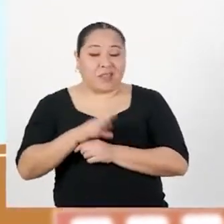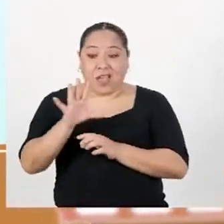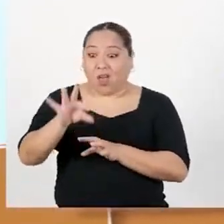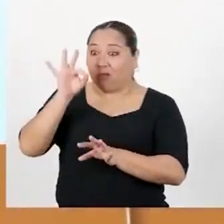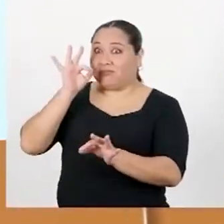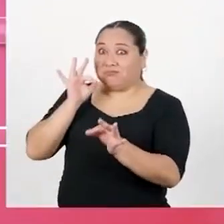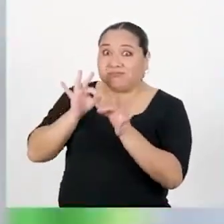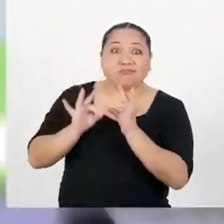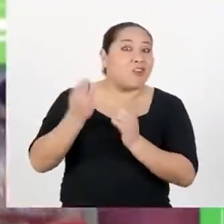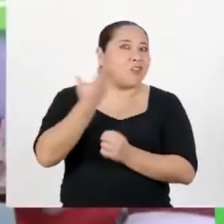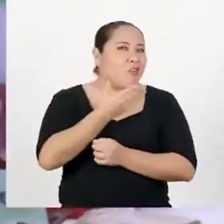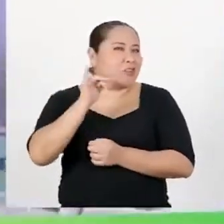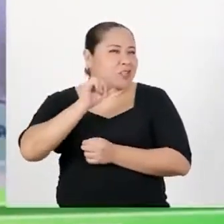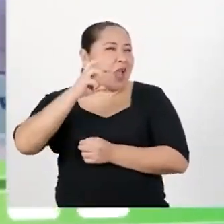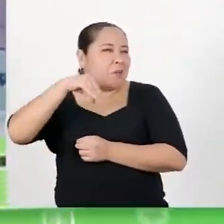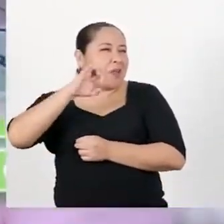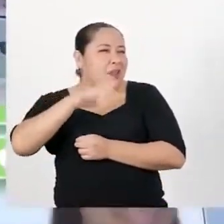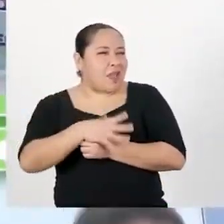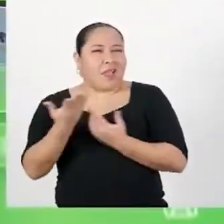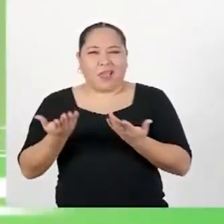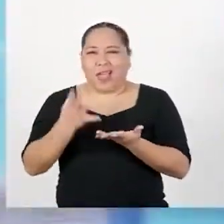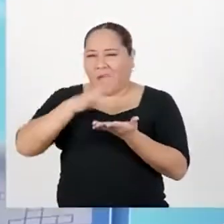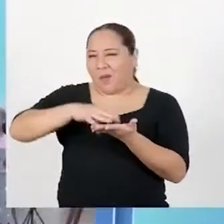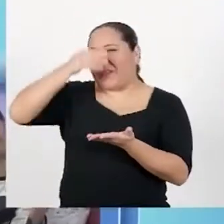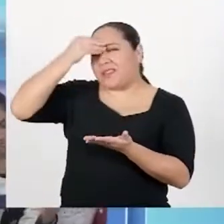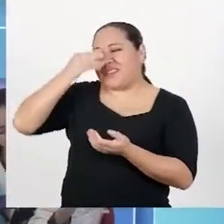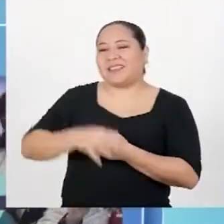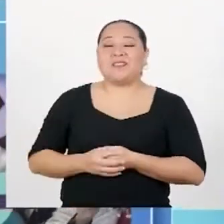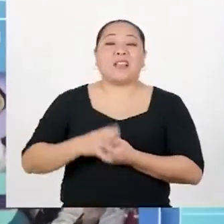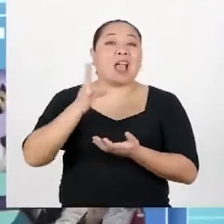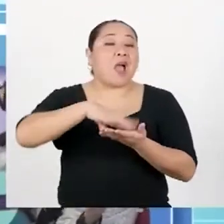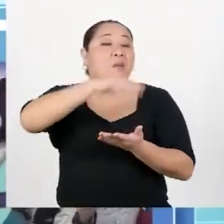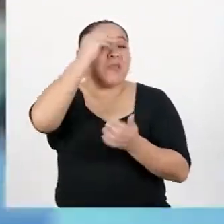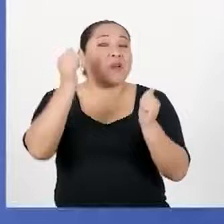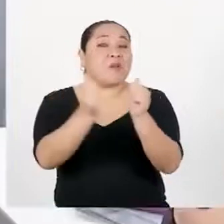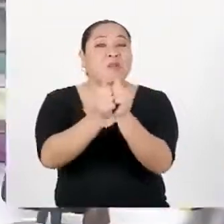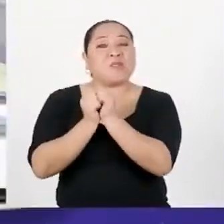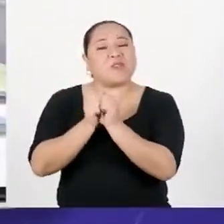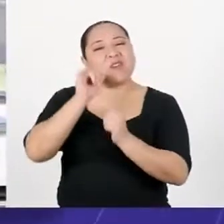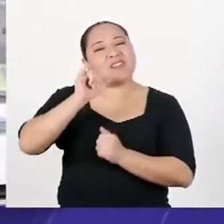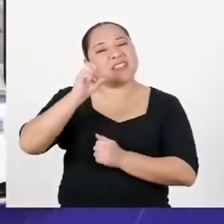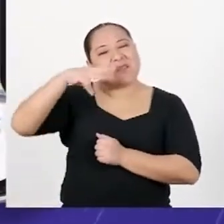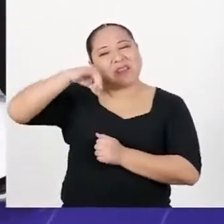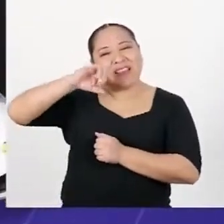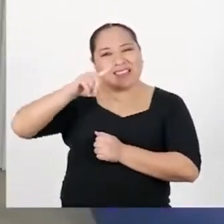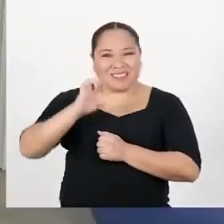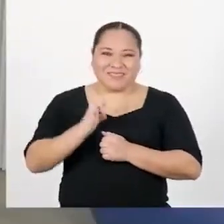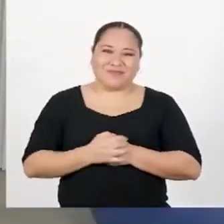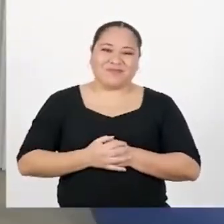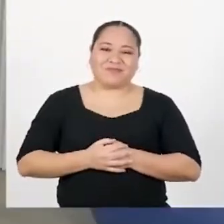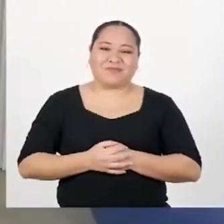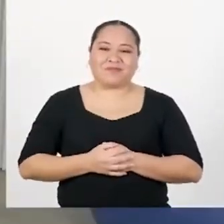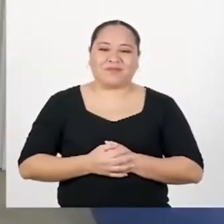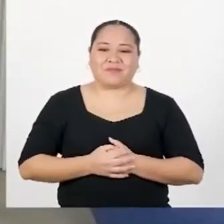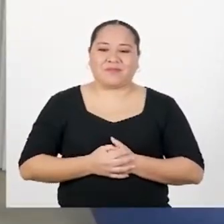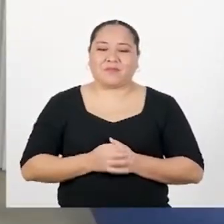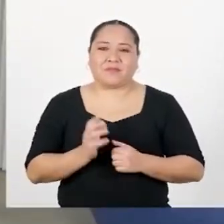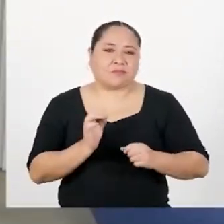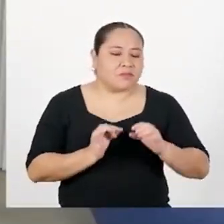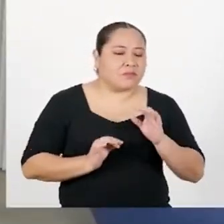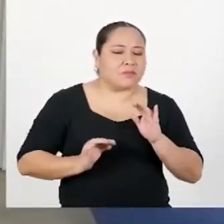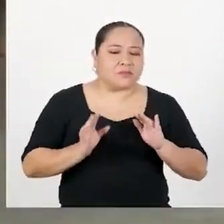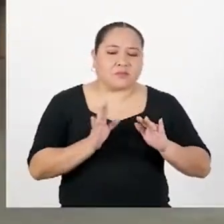Yamile. Descubrir con Yamile. Aprender. Aprendemos juntos con Yamile.